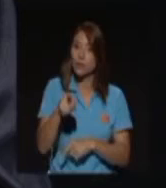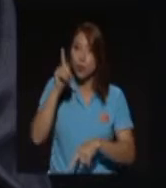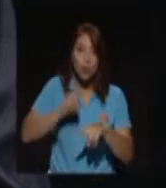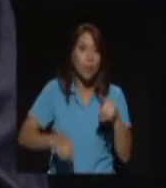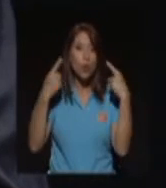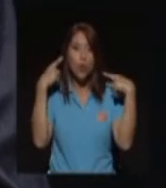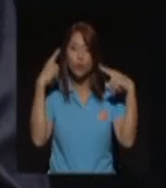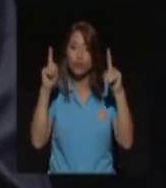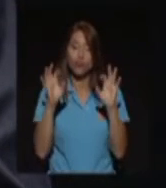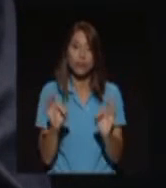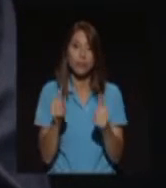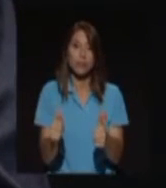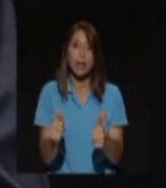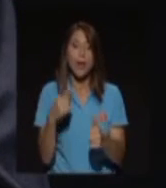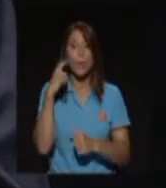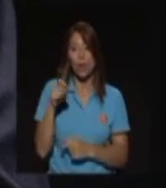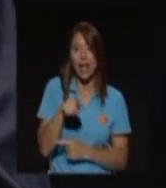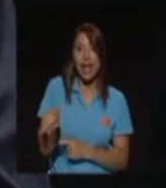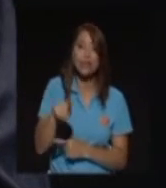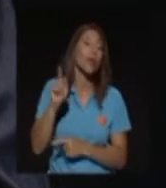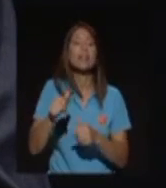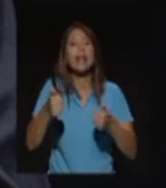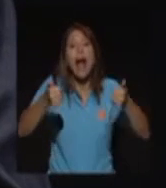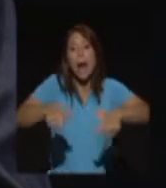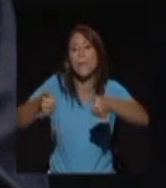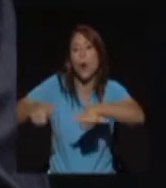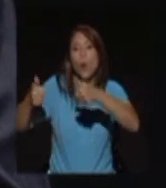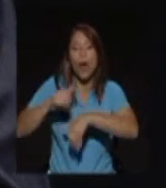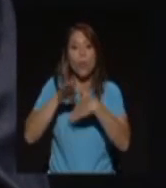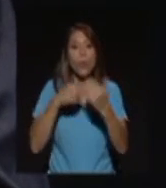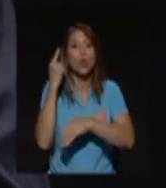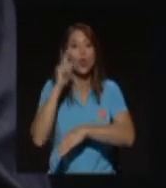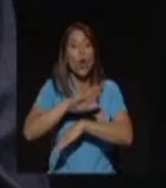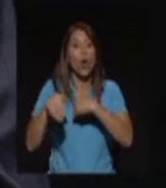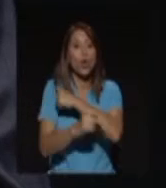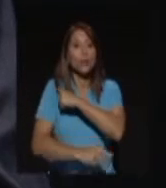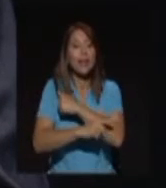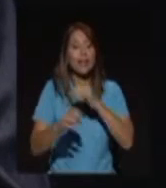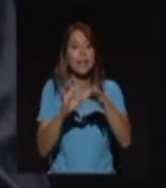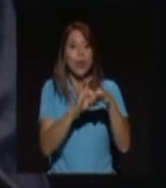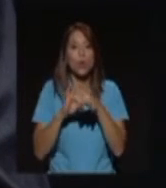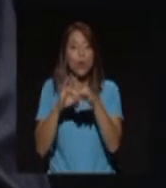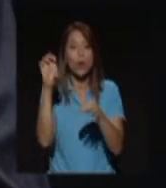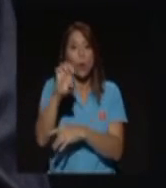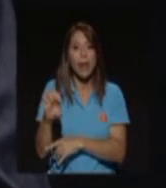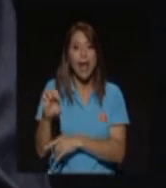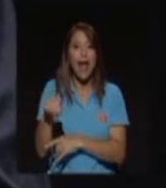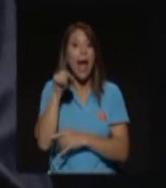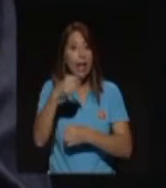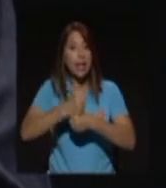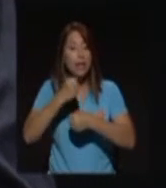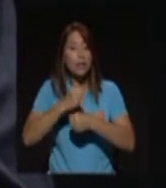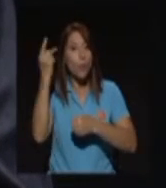concretar, porque eso tiene que ser aprobado por todos los países de la Unión Europea. Bueno, y ahí la gestión política de